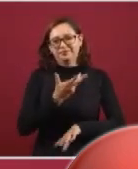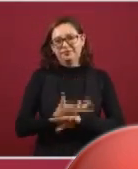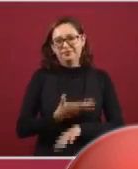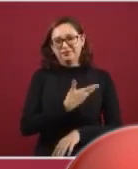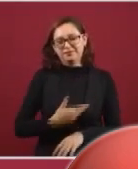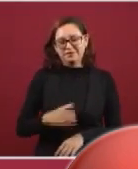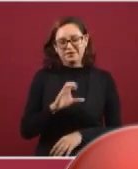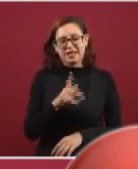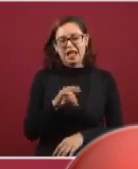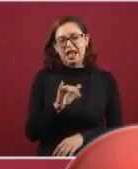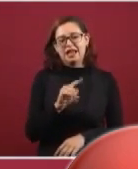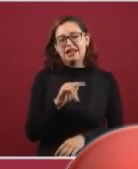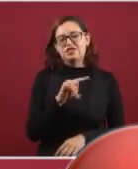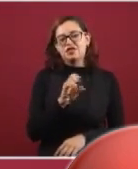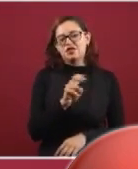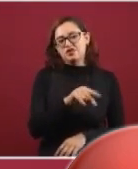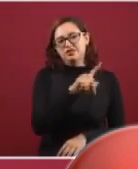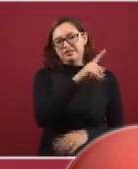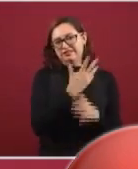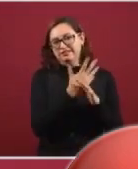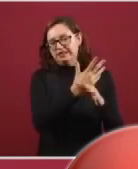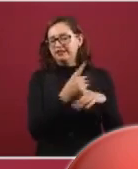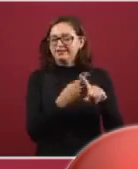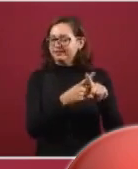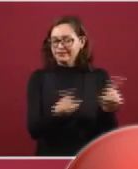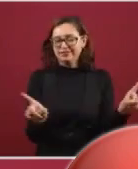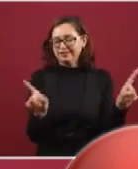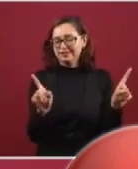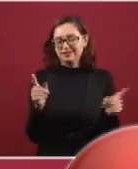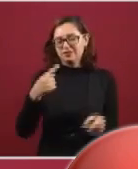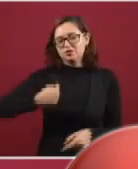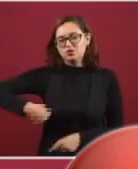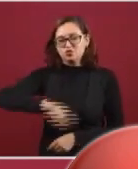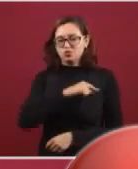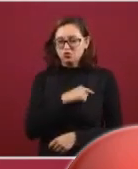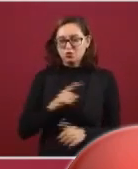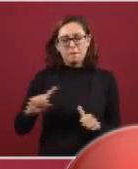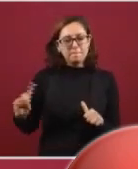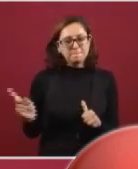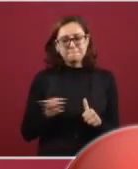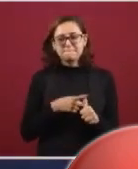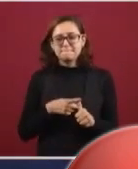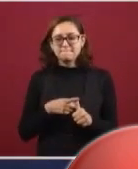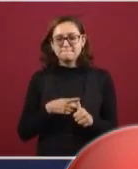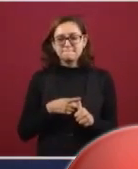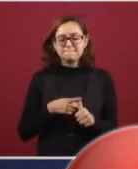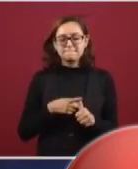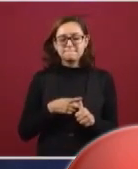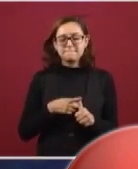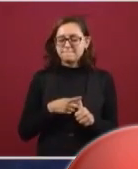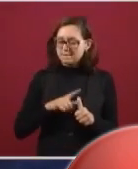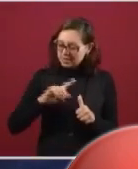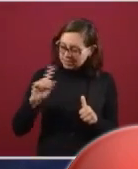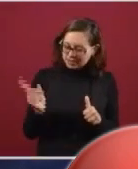Aquí aplica el que primero es